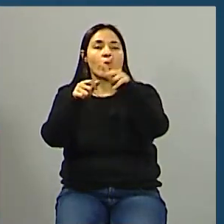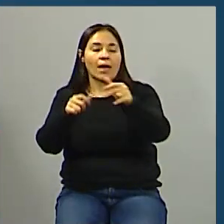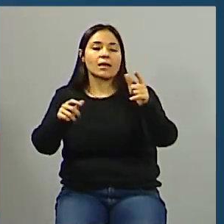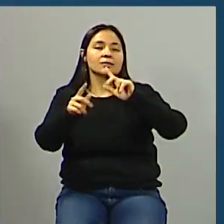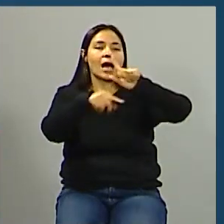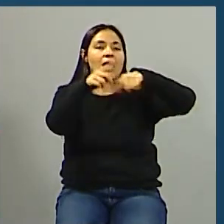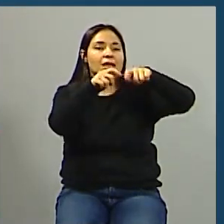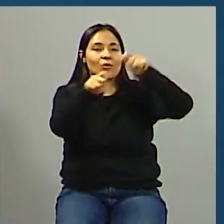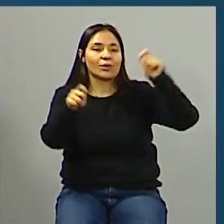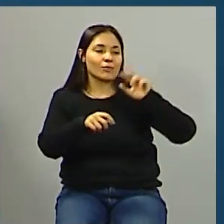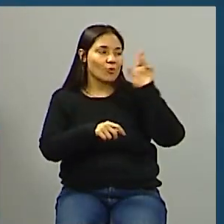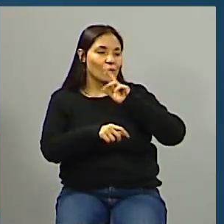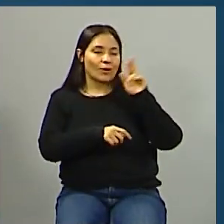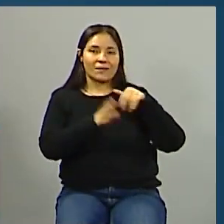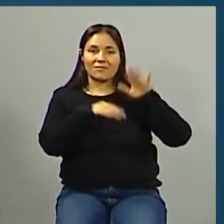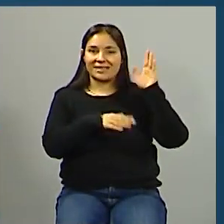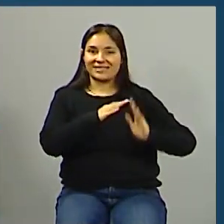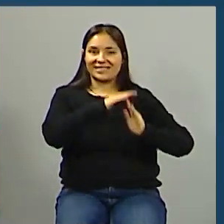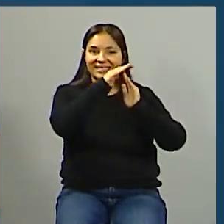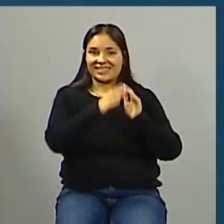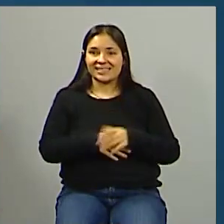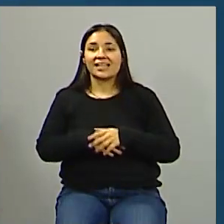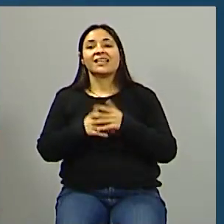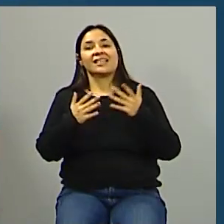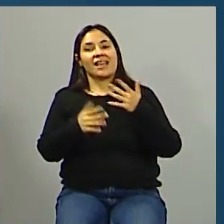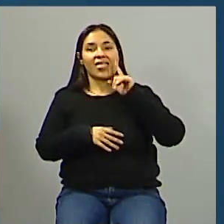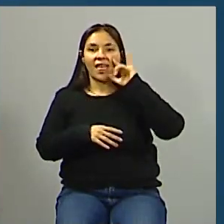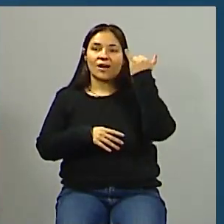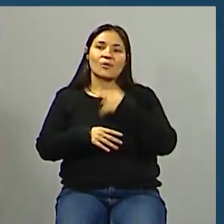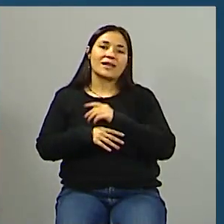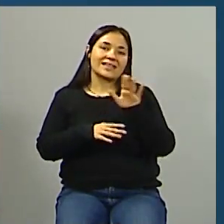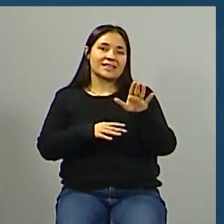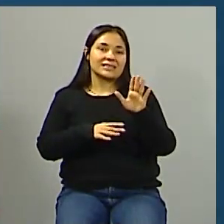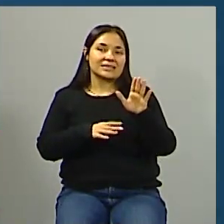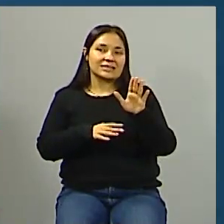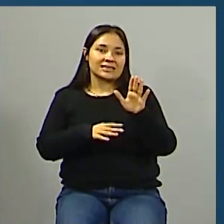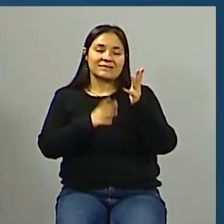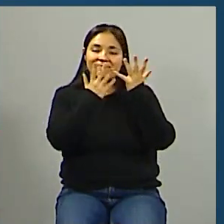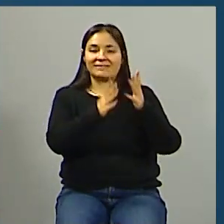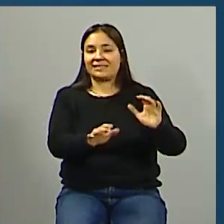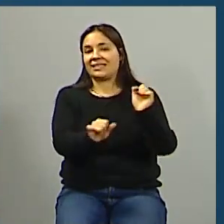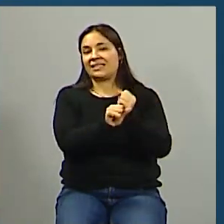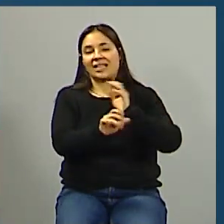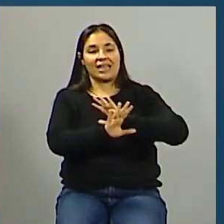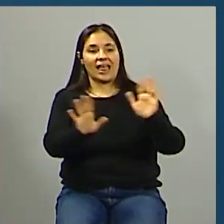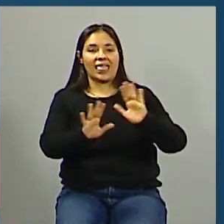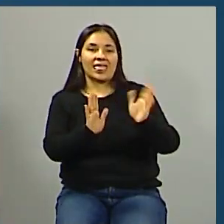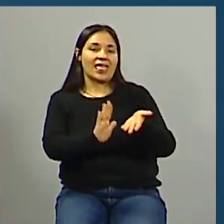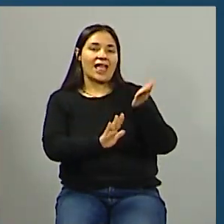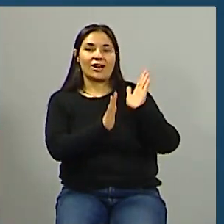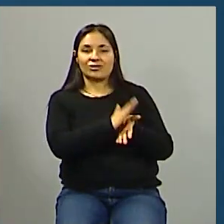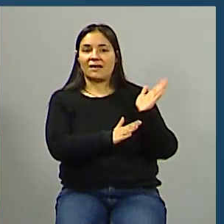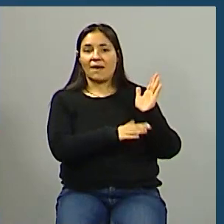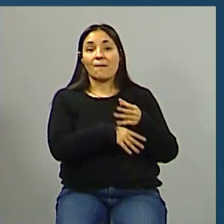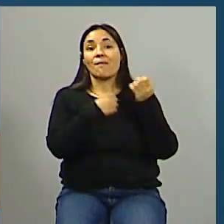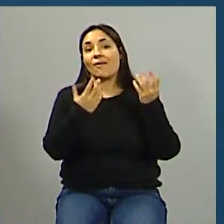también se nota que se han retirado, digamos, de ese trabajo. Y bueno, ¿por qué? Por esto que estábamos hablando,